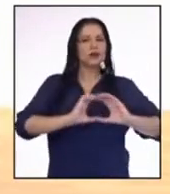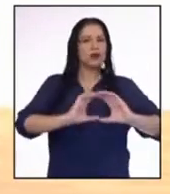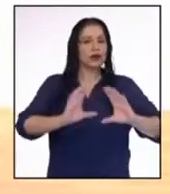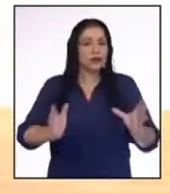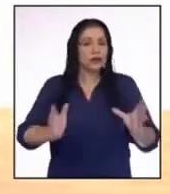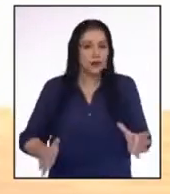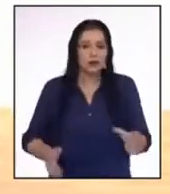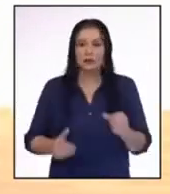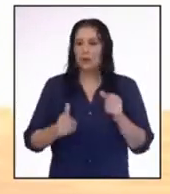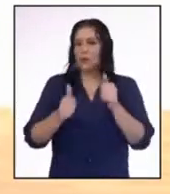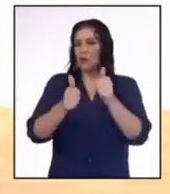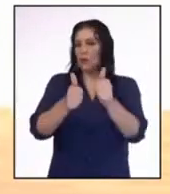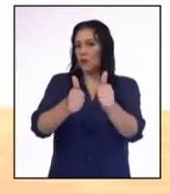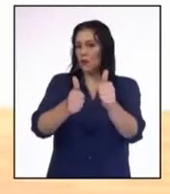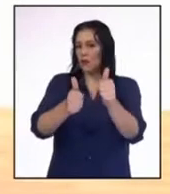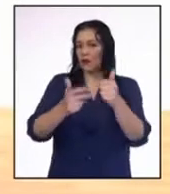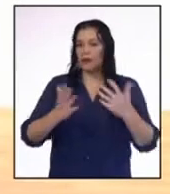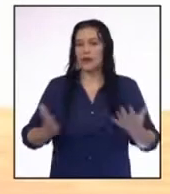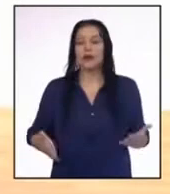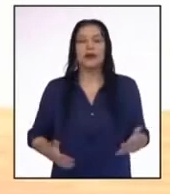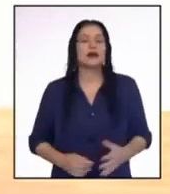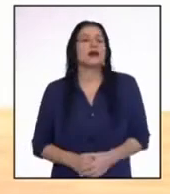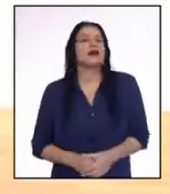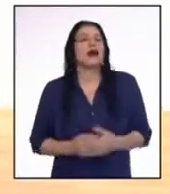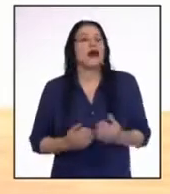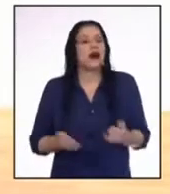Exacto.